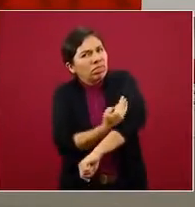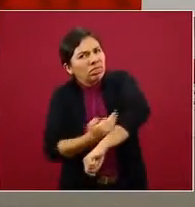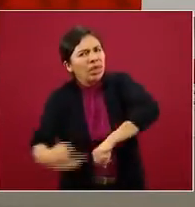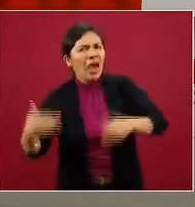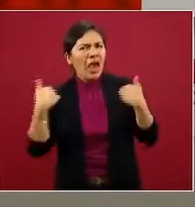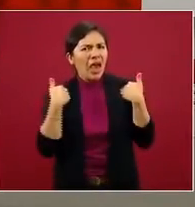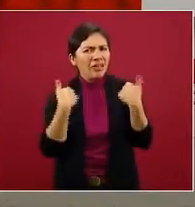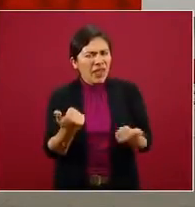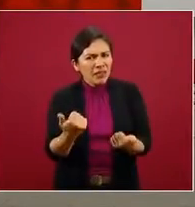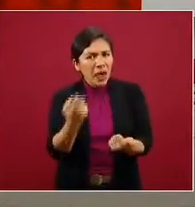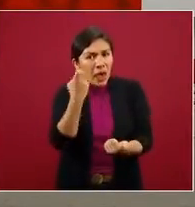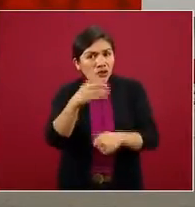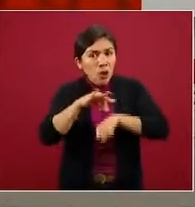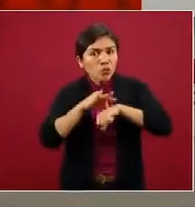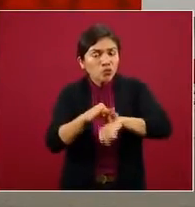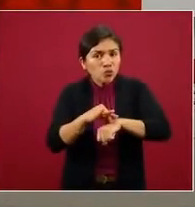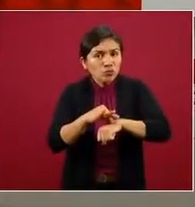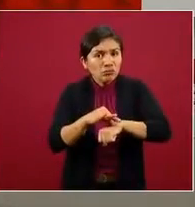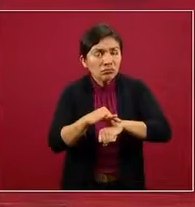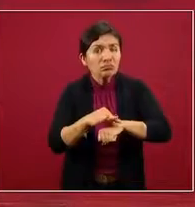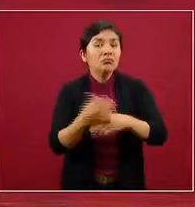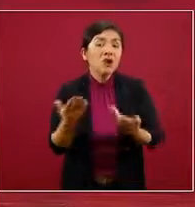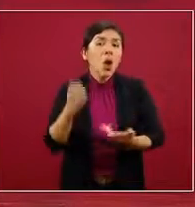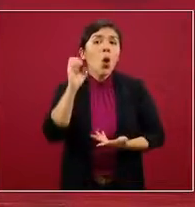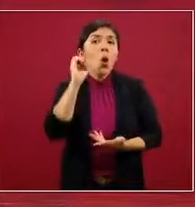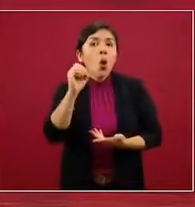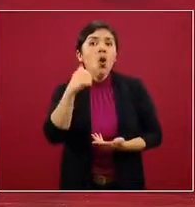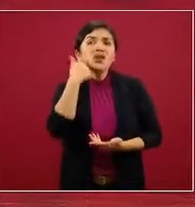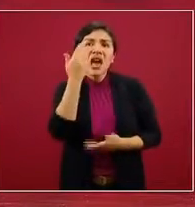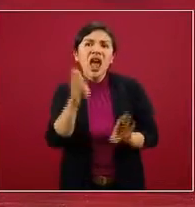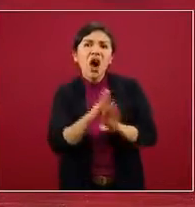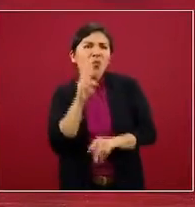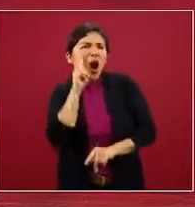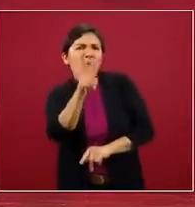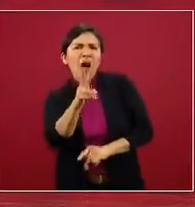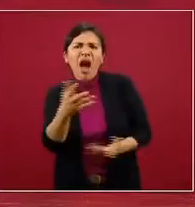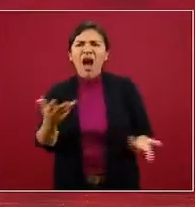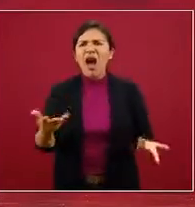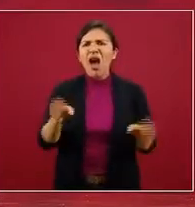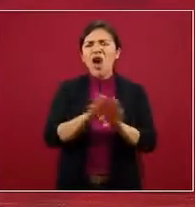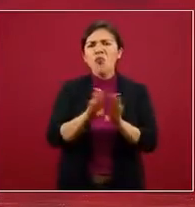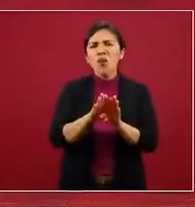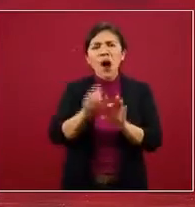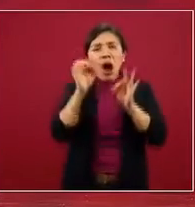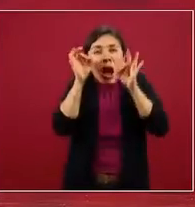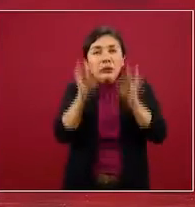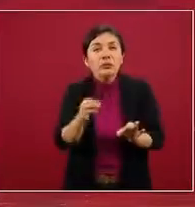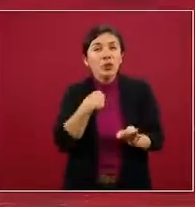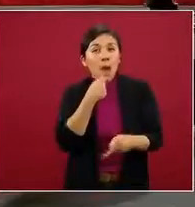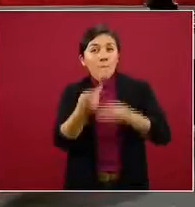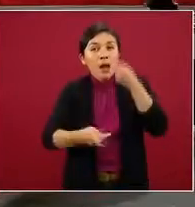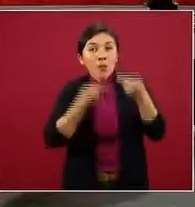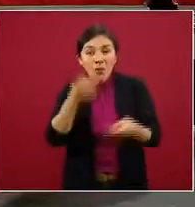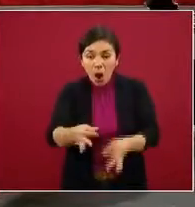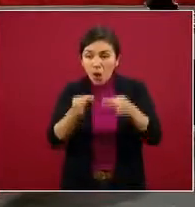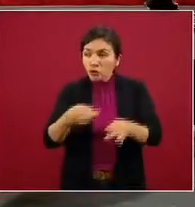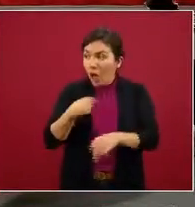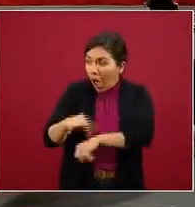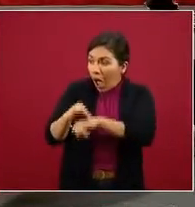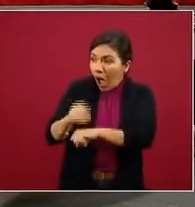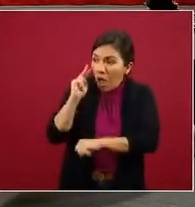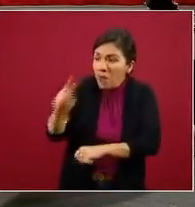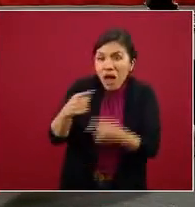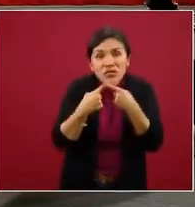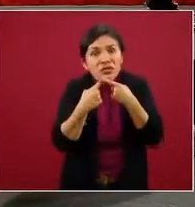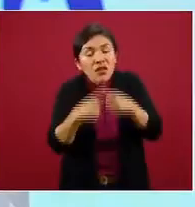en entender la realidad o en querer representar fielmente, verazmente la realidad,